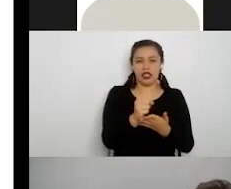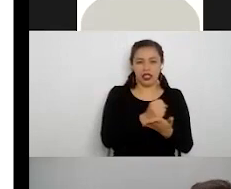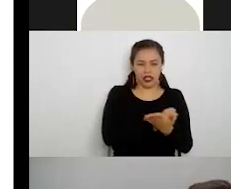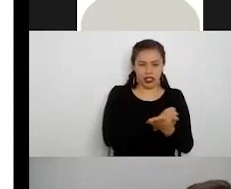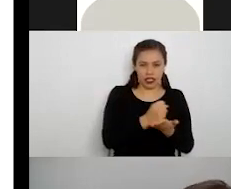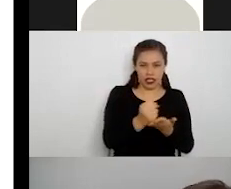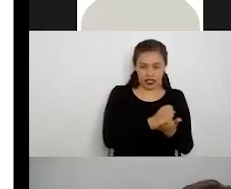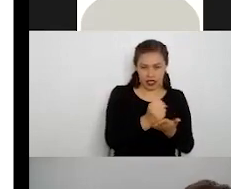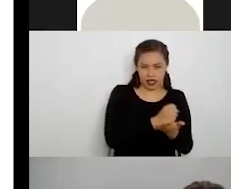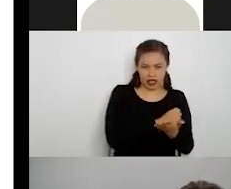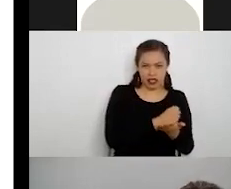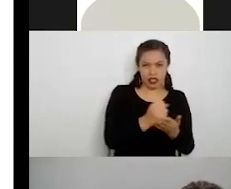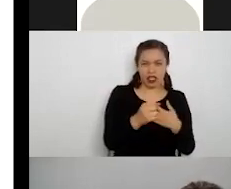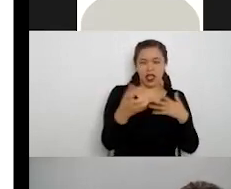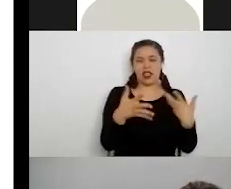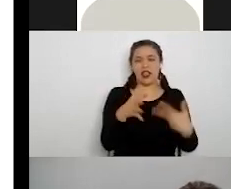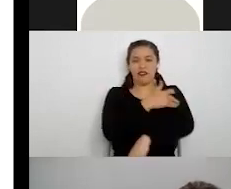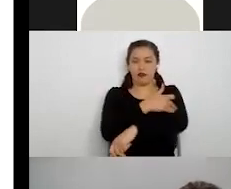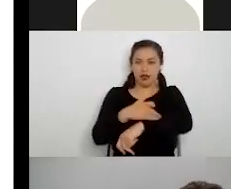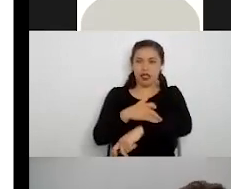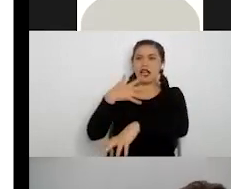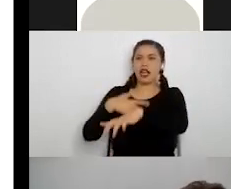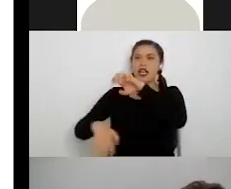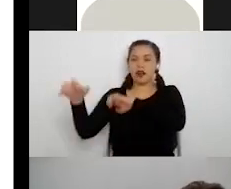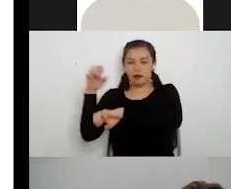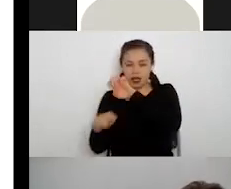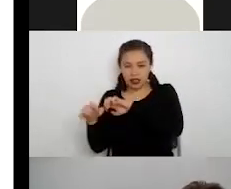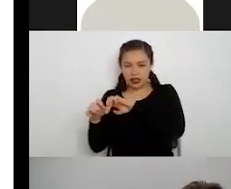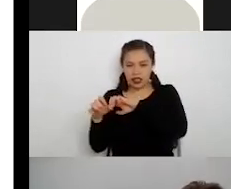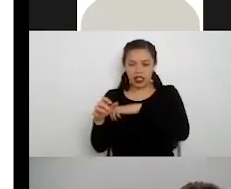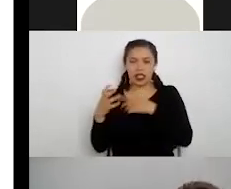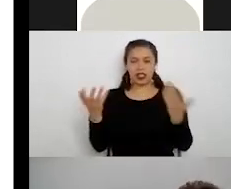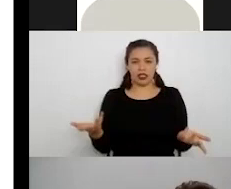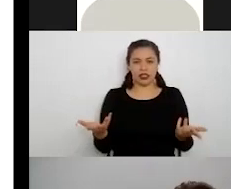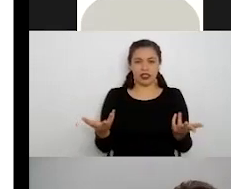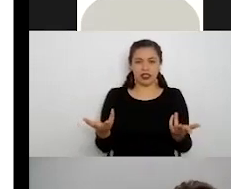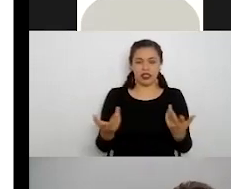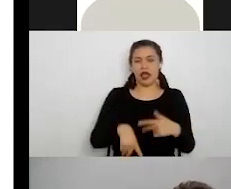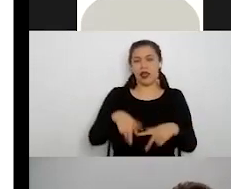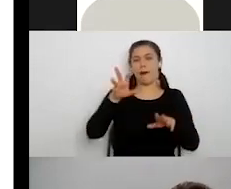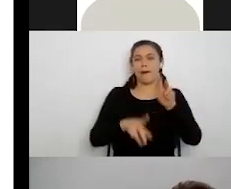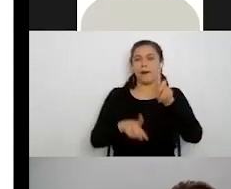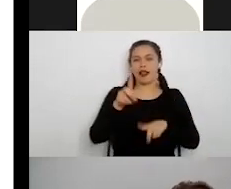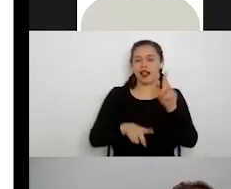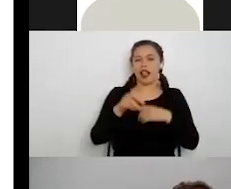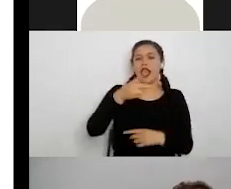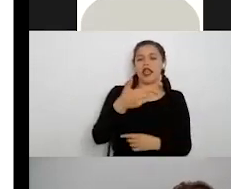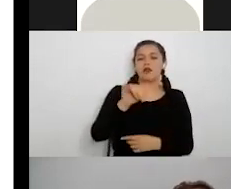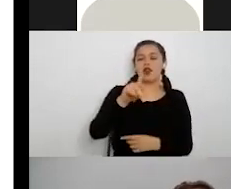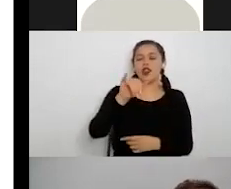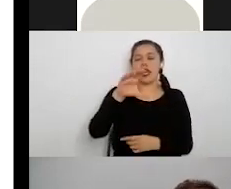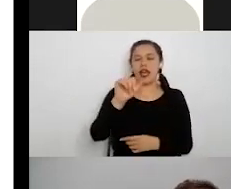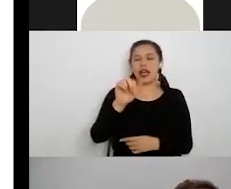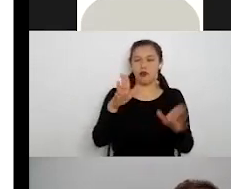las familias, entre las empresas. Allá es por los niveles de las tasas hipotecarias, es muy fácil que la mayoría de las